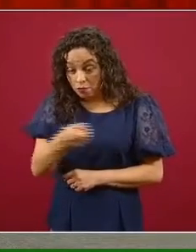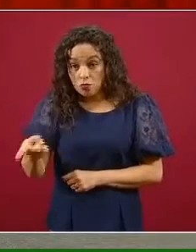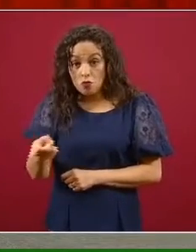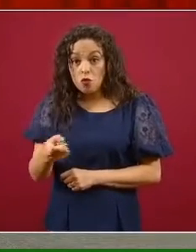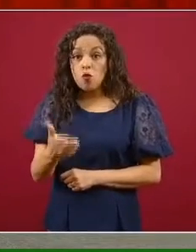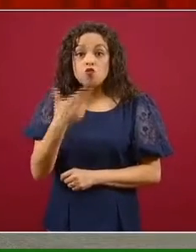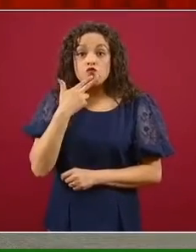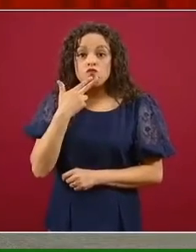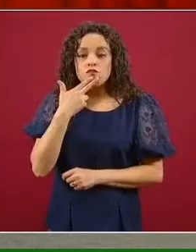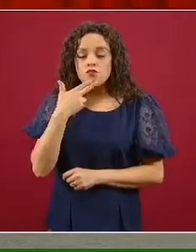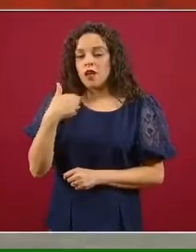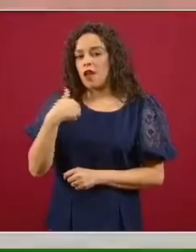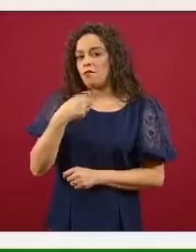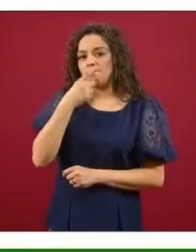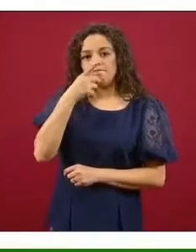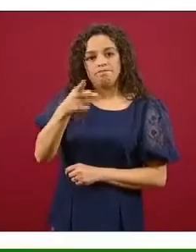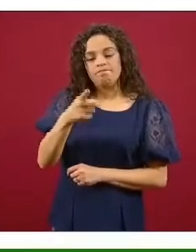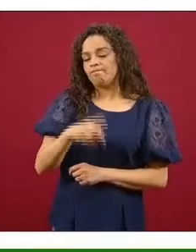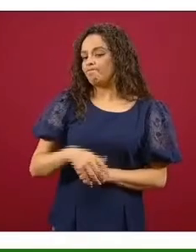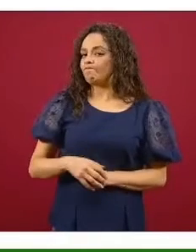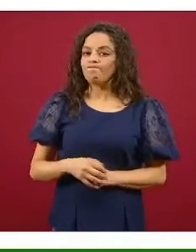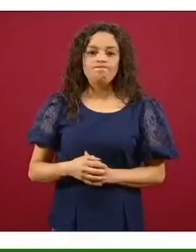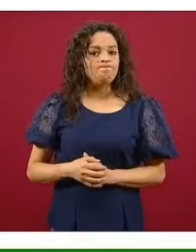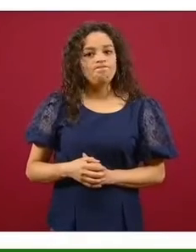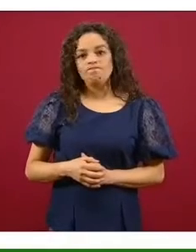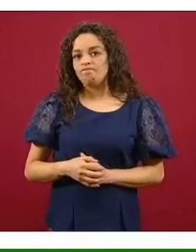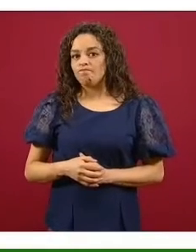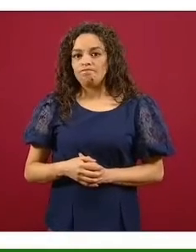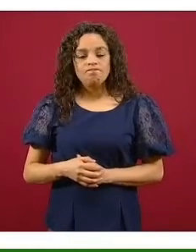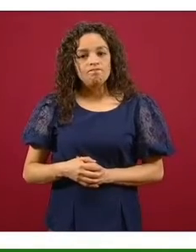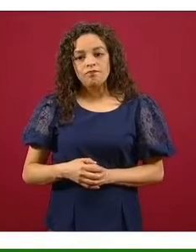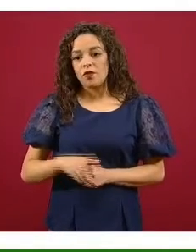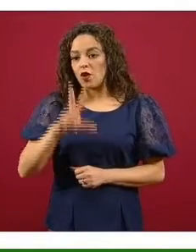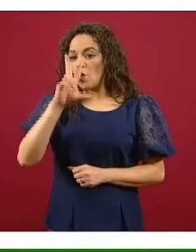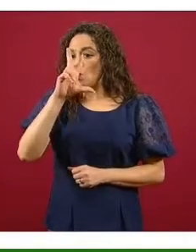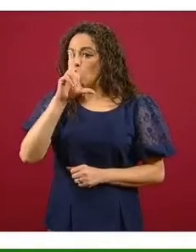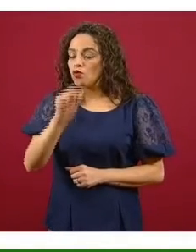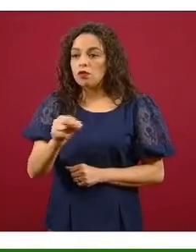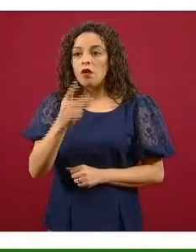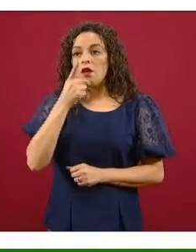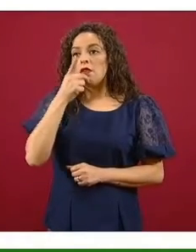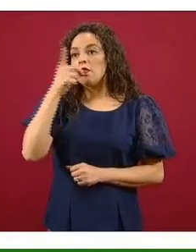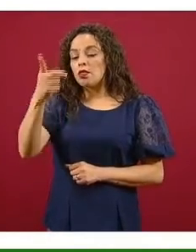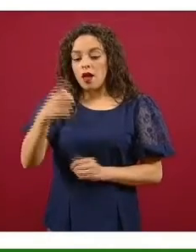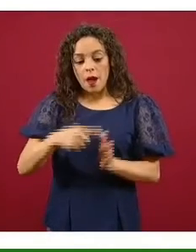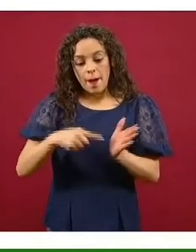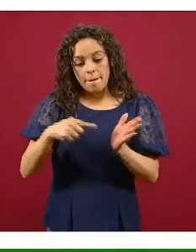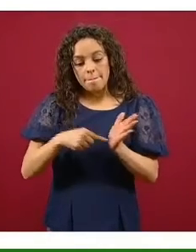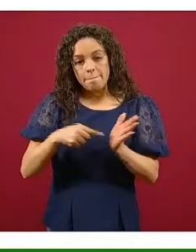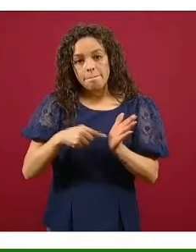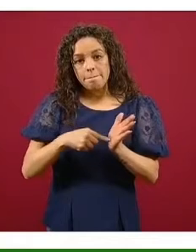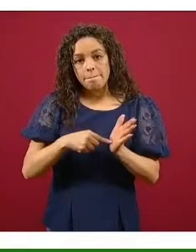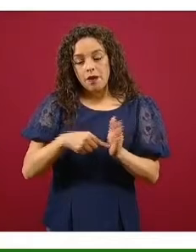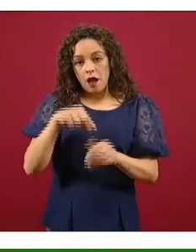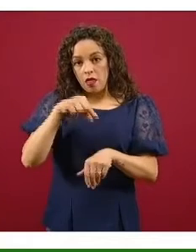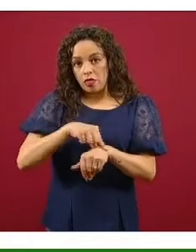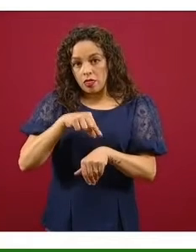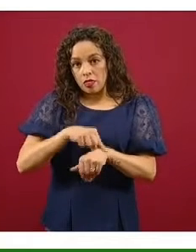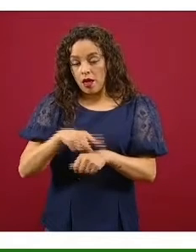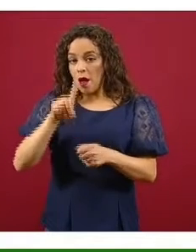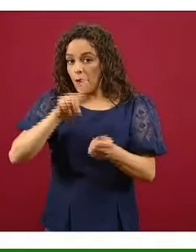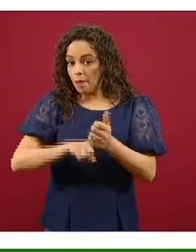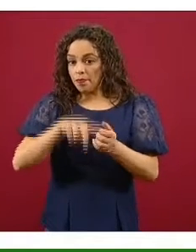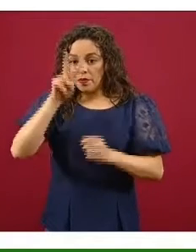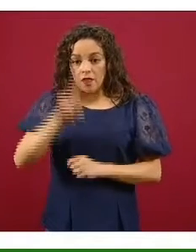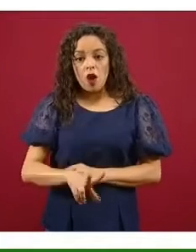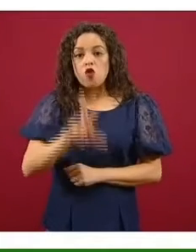ustedes ven en la lista. No se recomiendan, no están indicados, no sirven, no